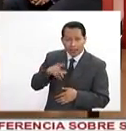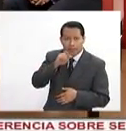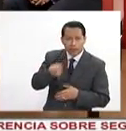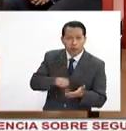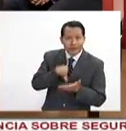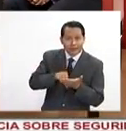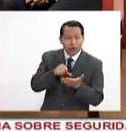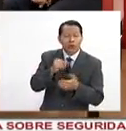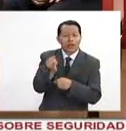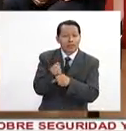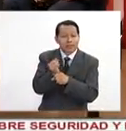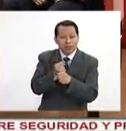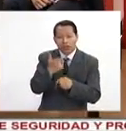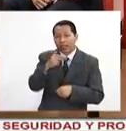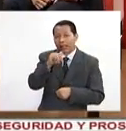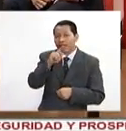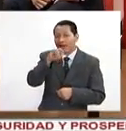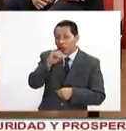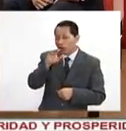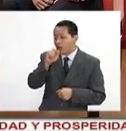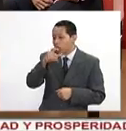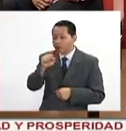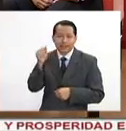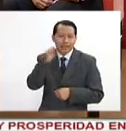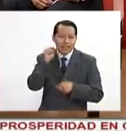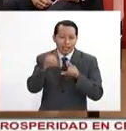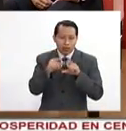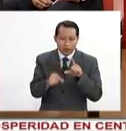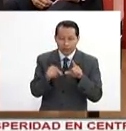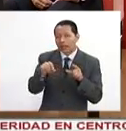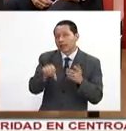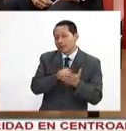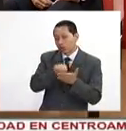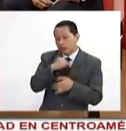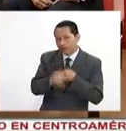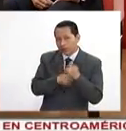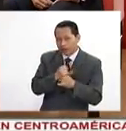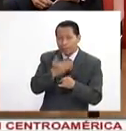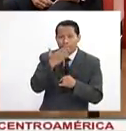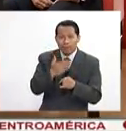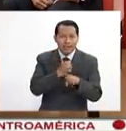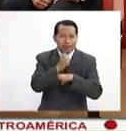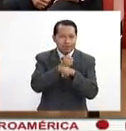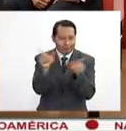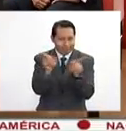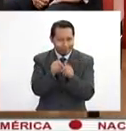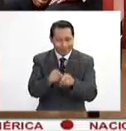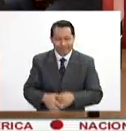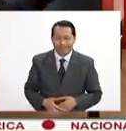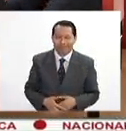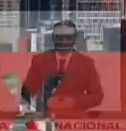Centro de Investigaciones Gilberto Bosques del Senado de la República, Centro Internacional. Bueno, vamos a las breves de este país.